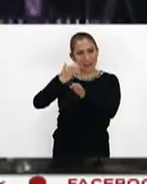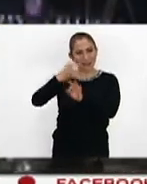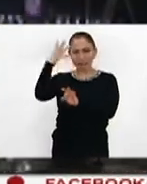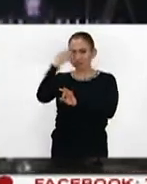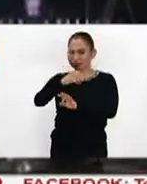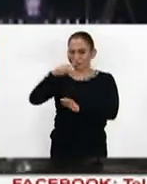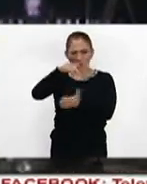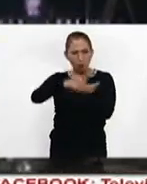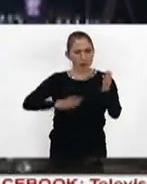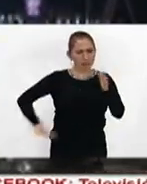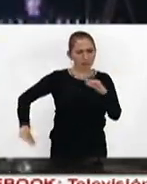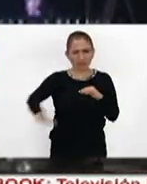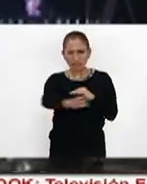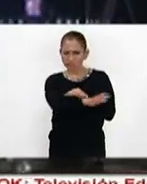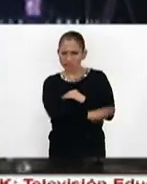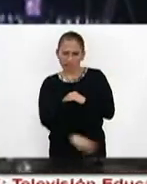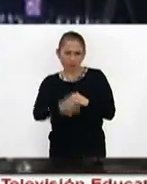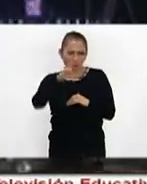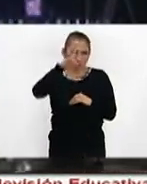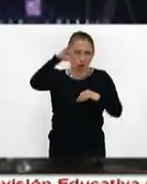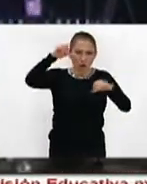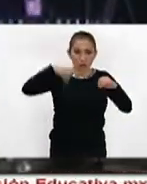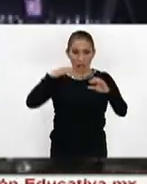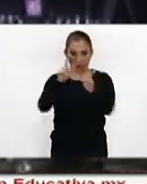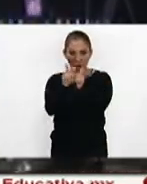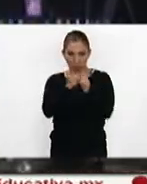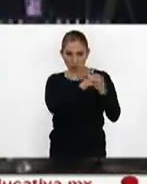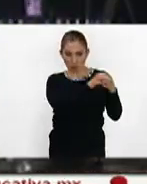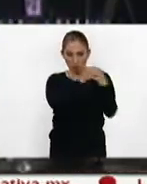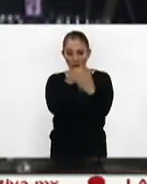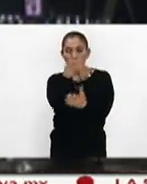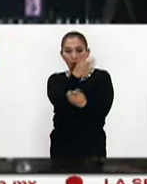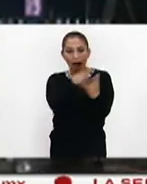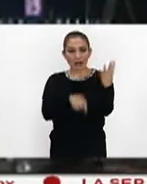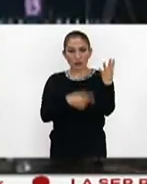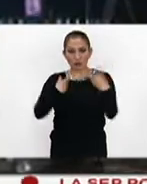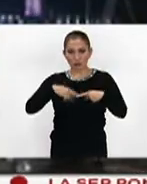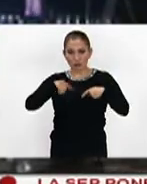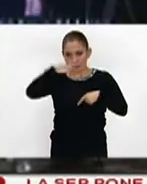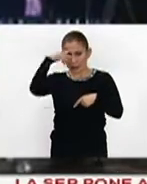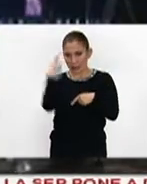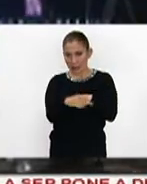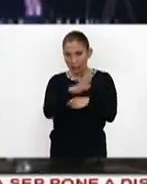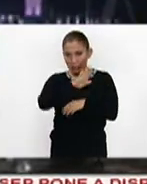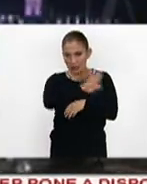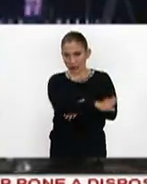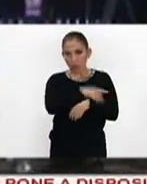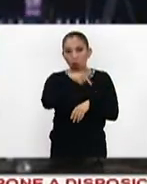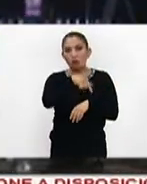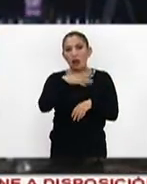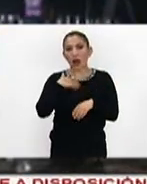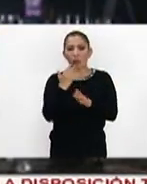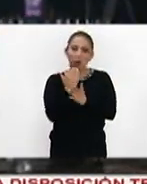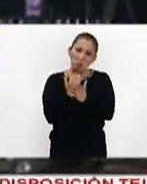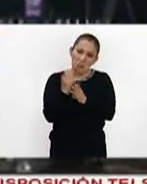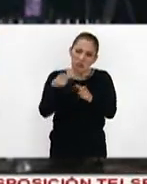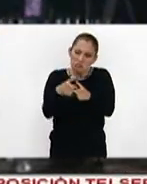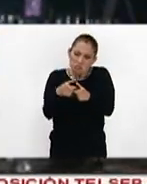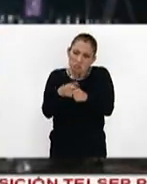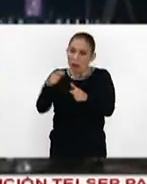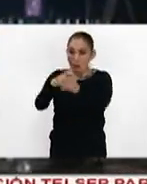esplendoroso escenario donde hay una delegación conformada por 4 atletas, por supuesto una de las menos